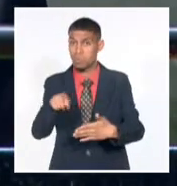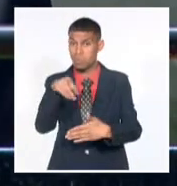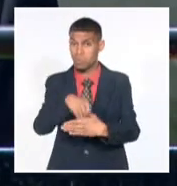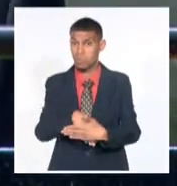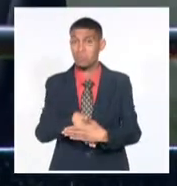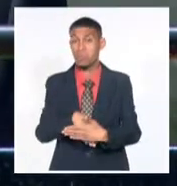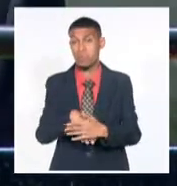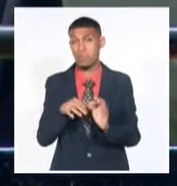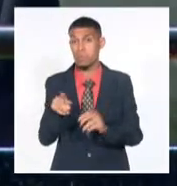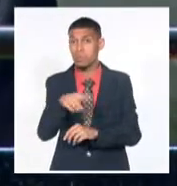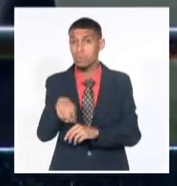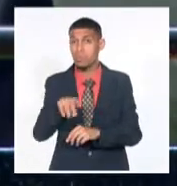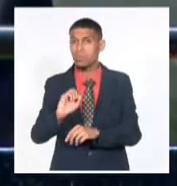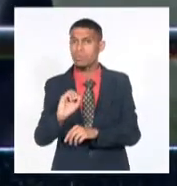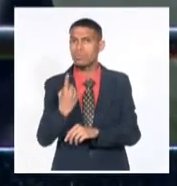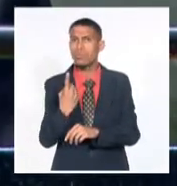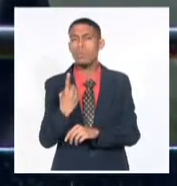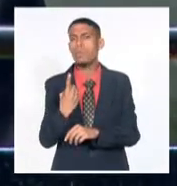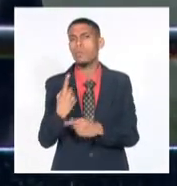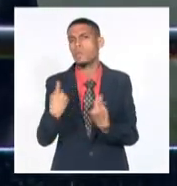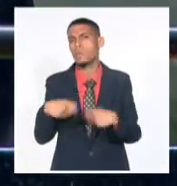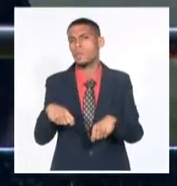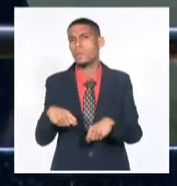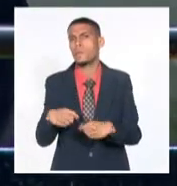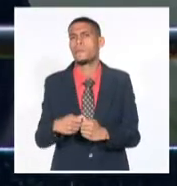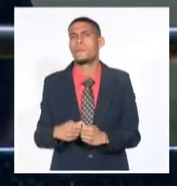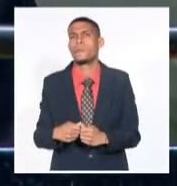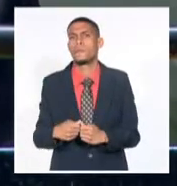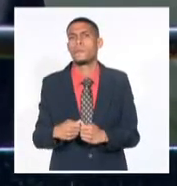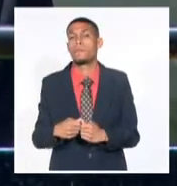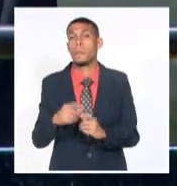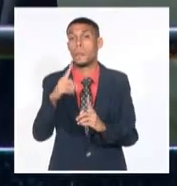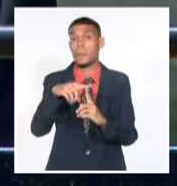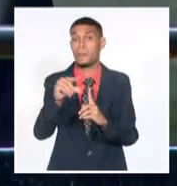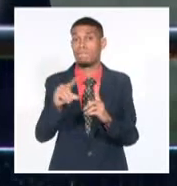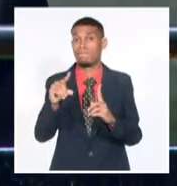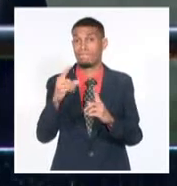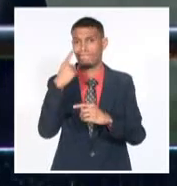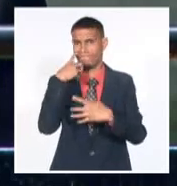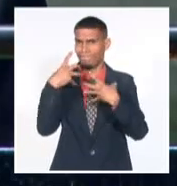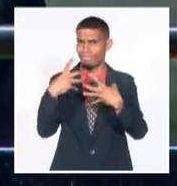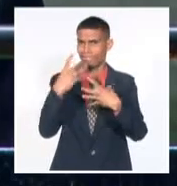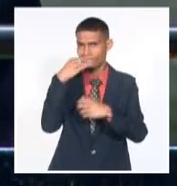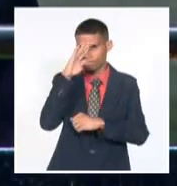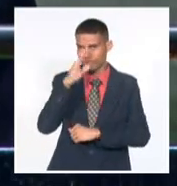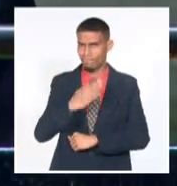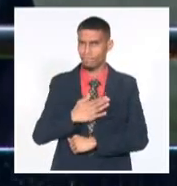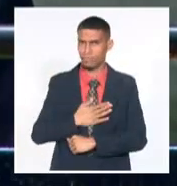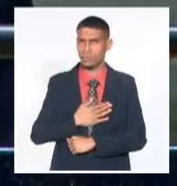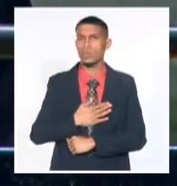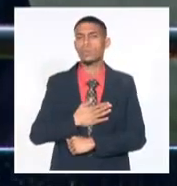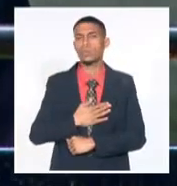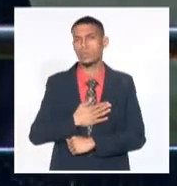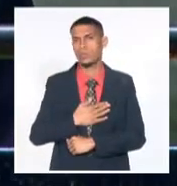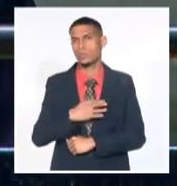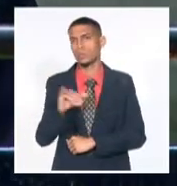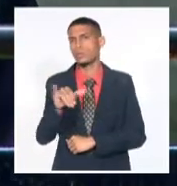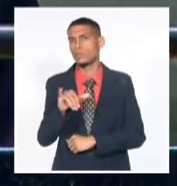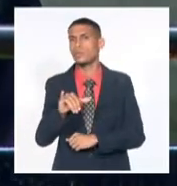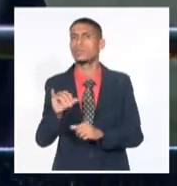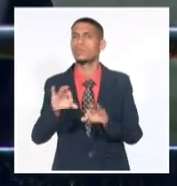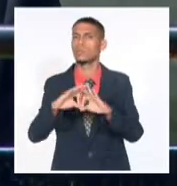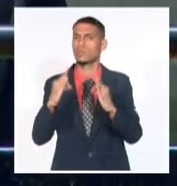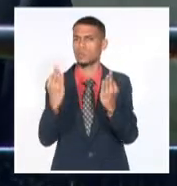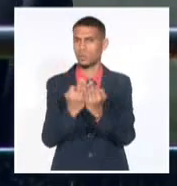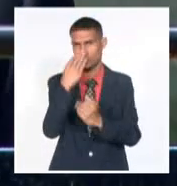ustedes no solo estarán decidiendo sobre un asunto de interés vital para Cuba y para cada familia